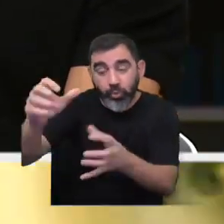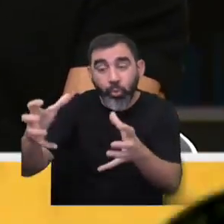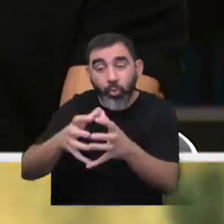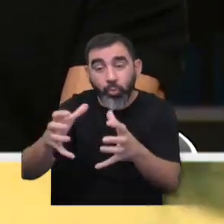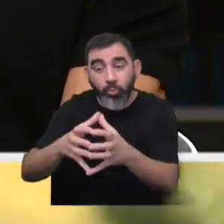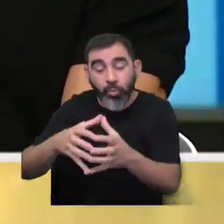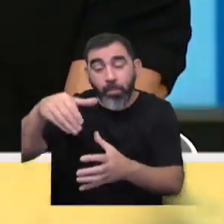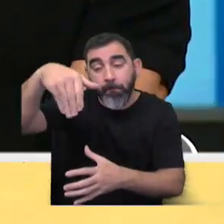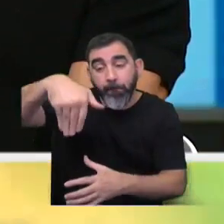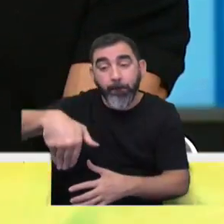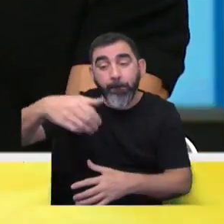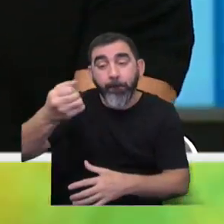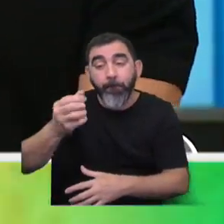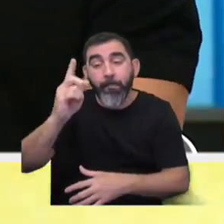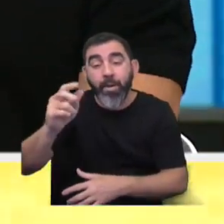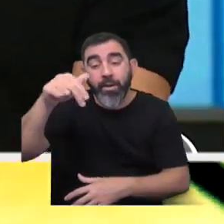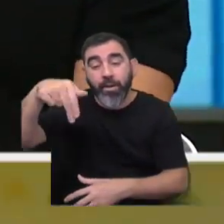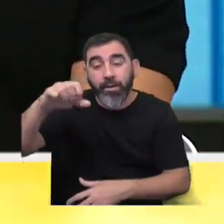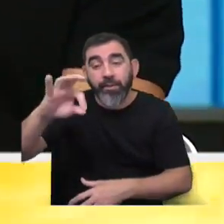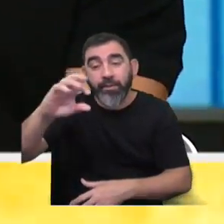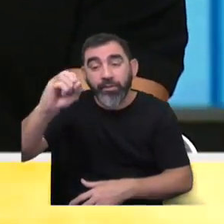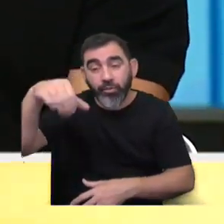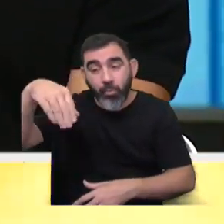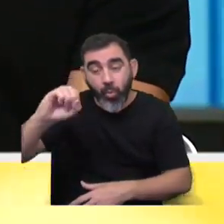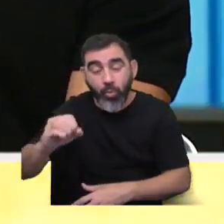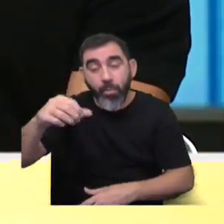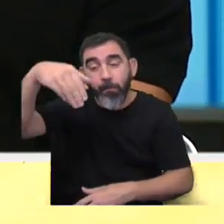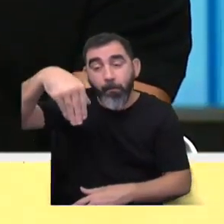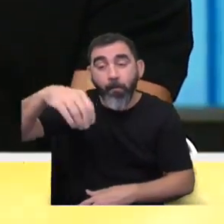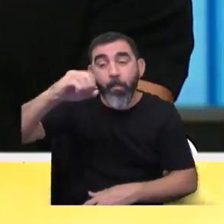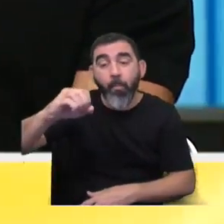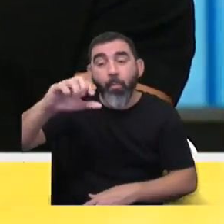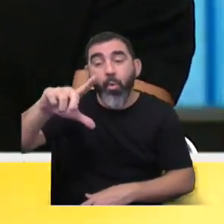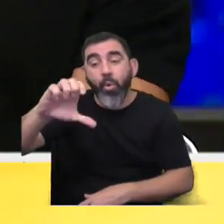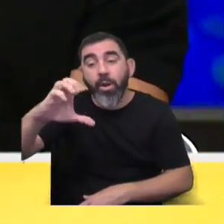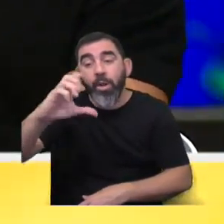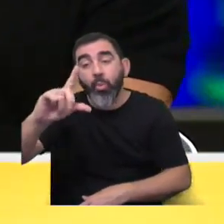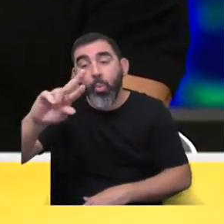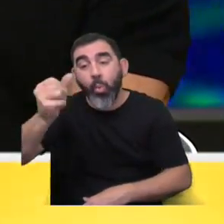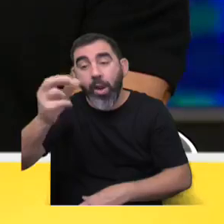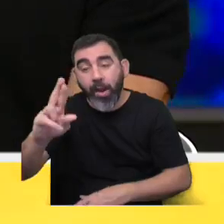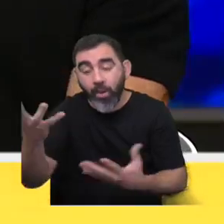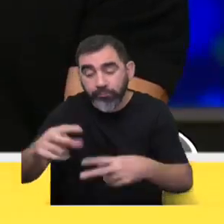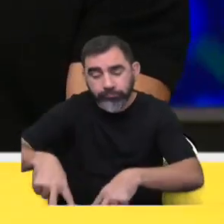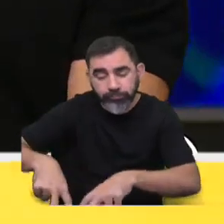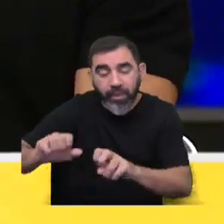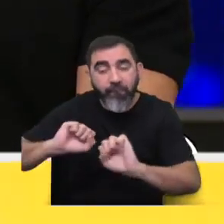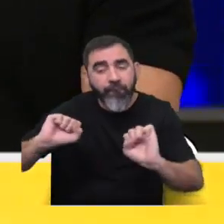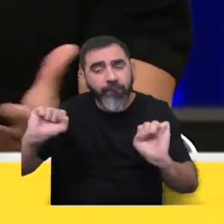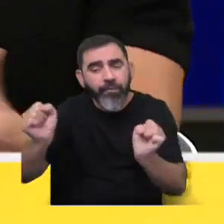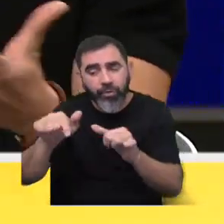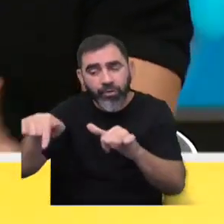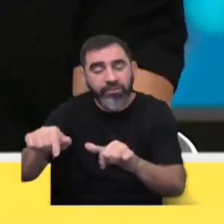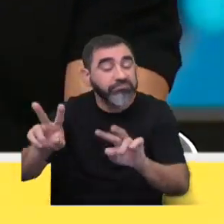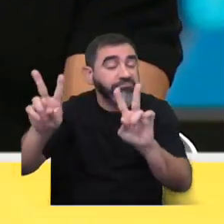magnetismo molecular. Ahora empezamos a trabajar una de las ramas del magnetismo molecular, que es la refrigeración magnética. ¿Sí? Esto se basa en un